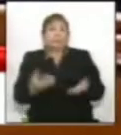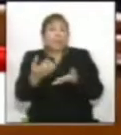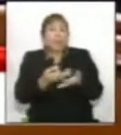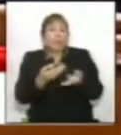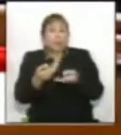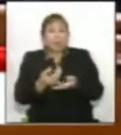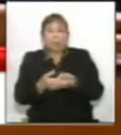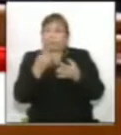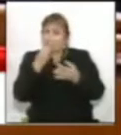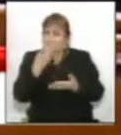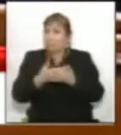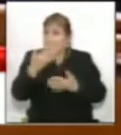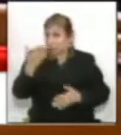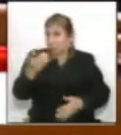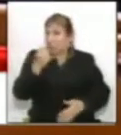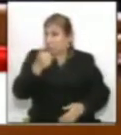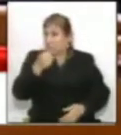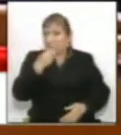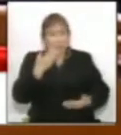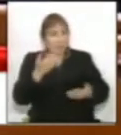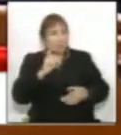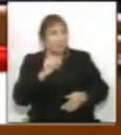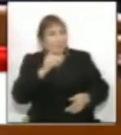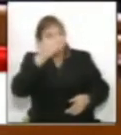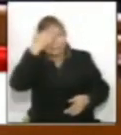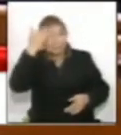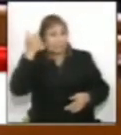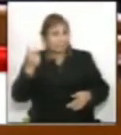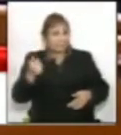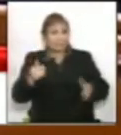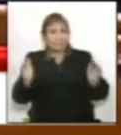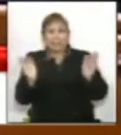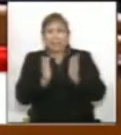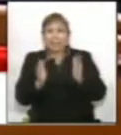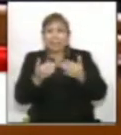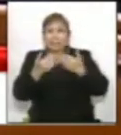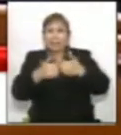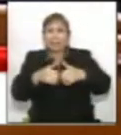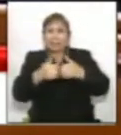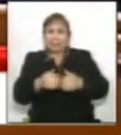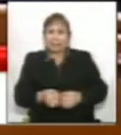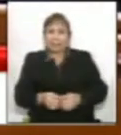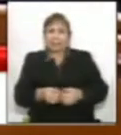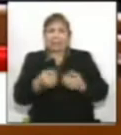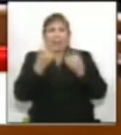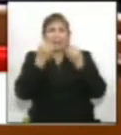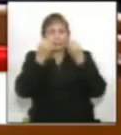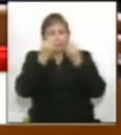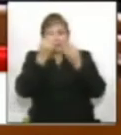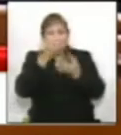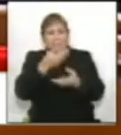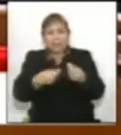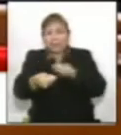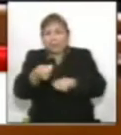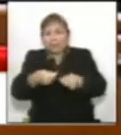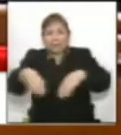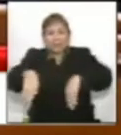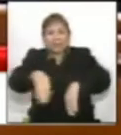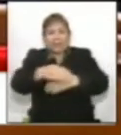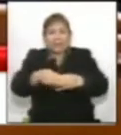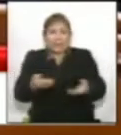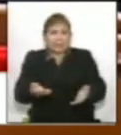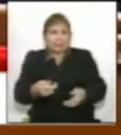cual saludamos, pero no podemos olvidar a los pequeños microempresarios, a los informales, a los comerciantes, entre